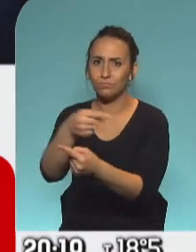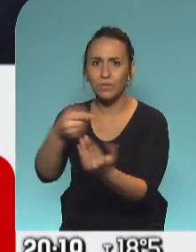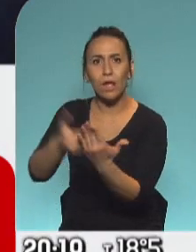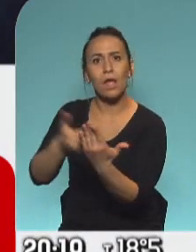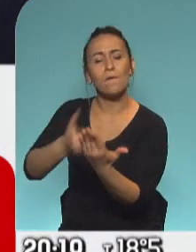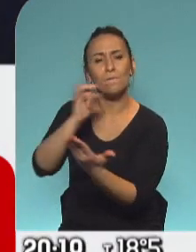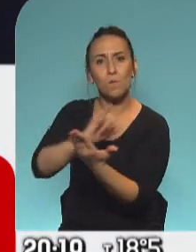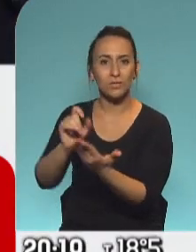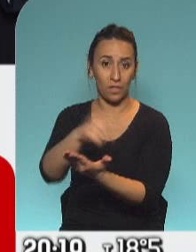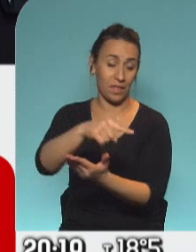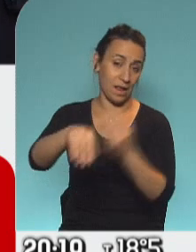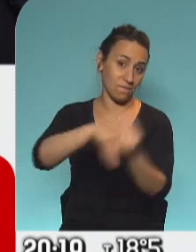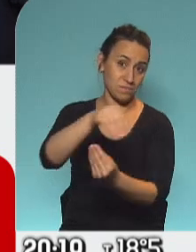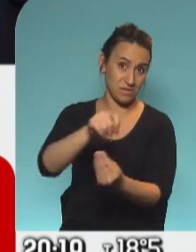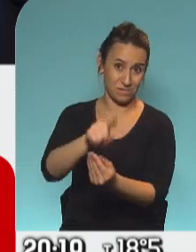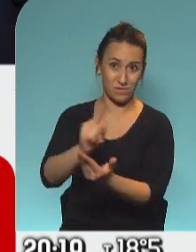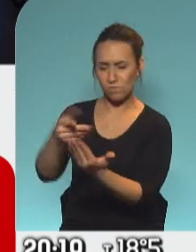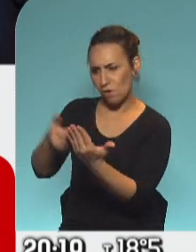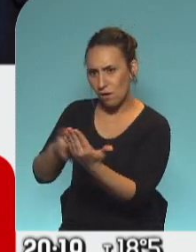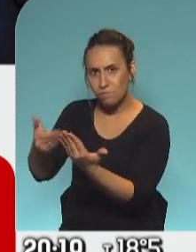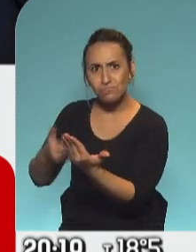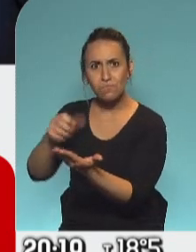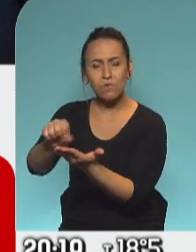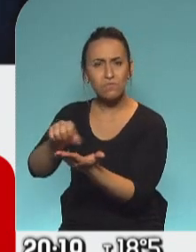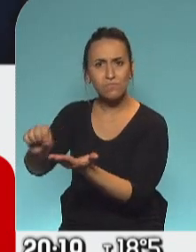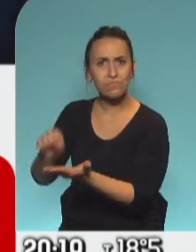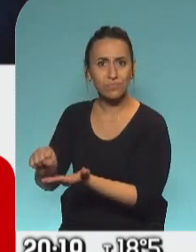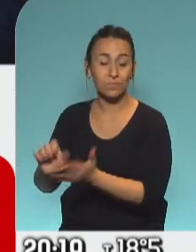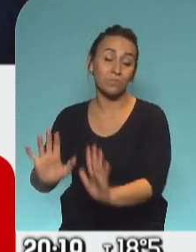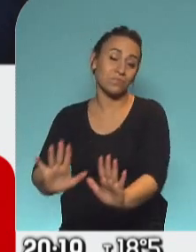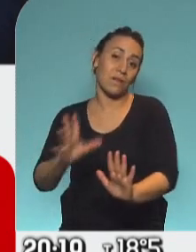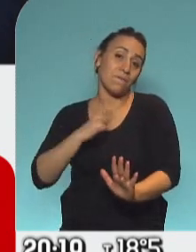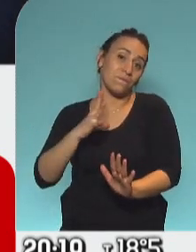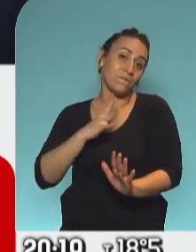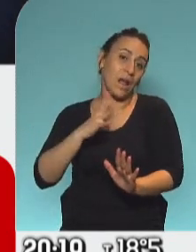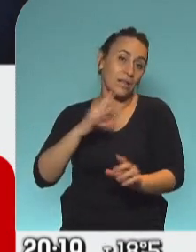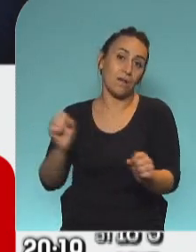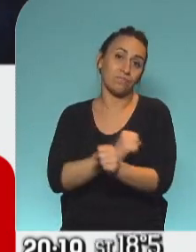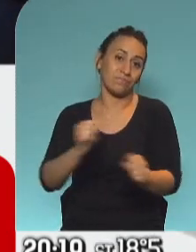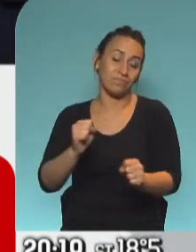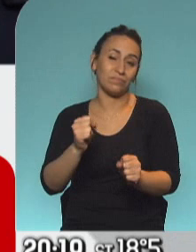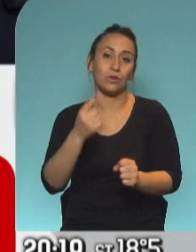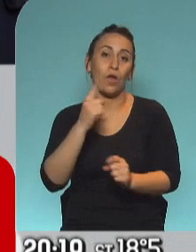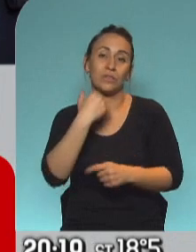¿Puede aparecer? Bueno, habrá que ver, digamos, nada lo puede descartar a partir de